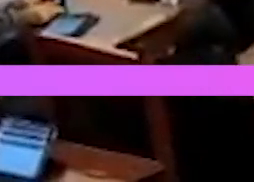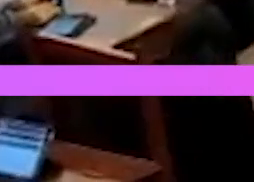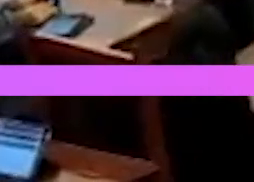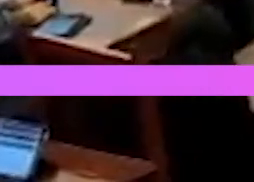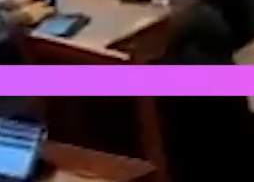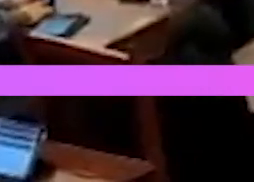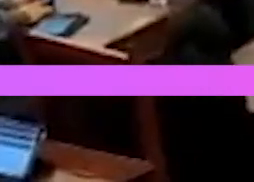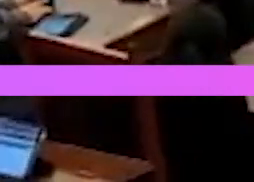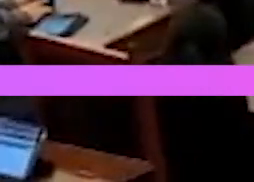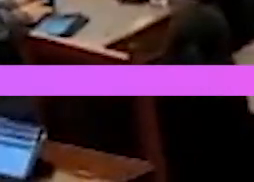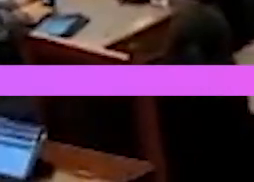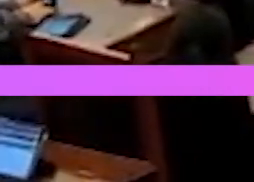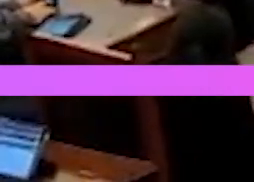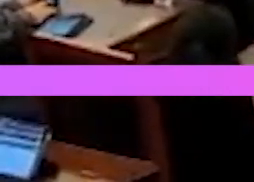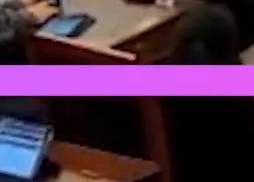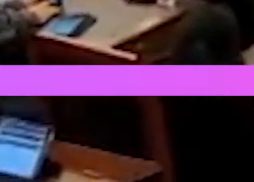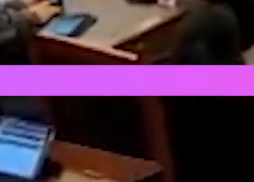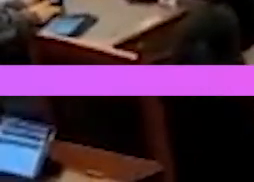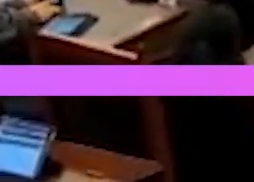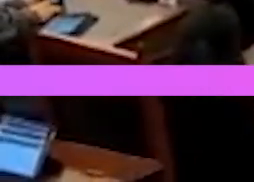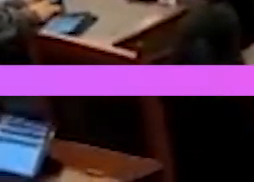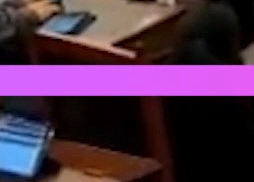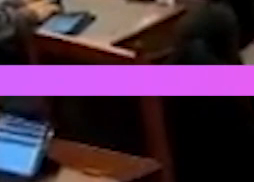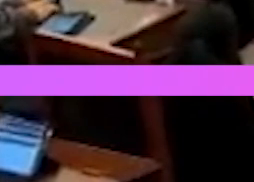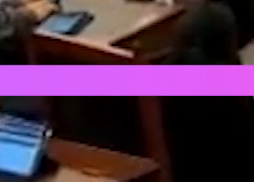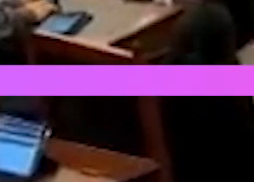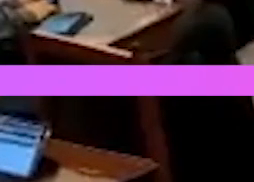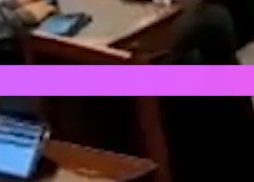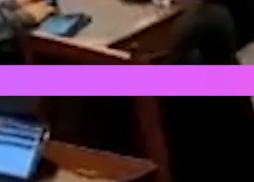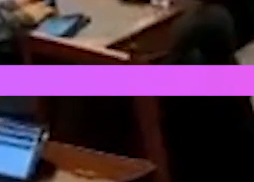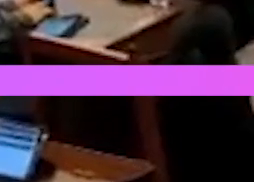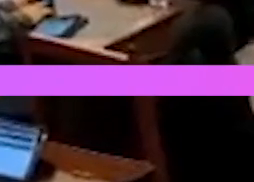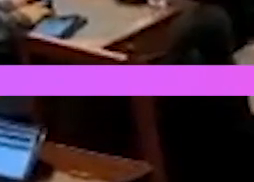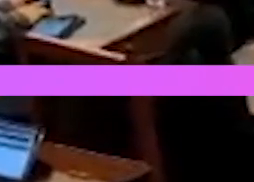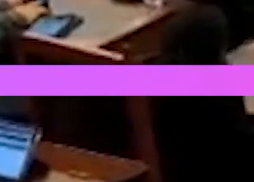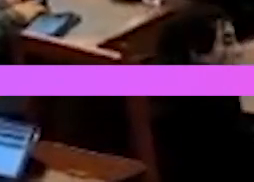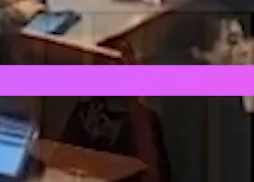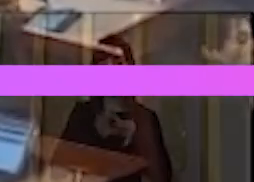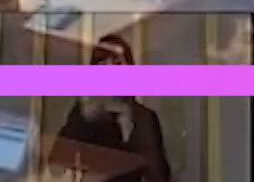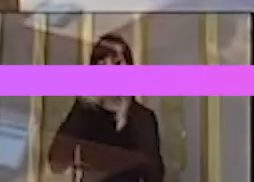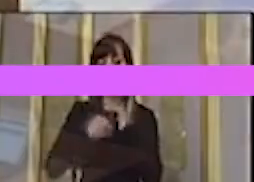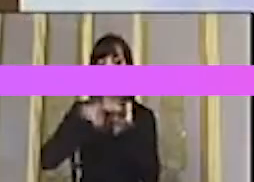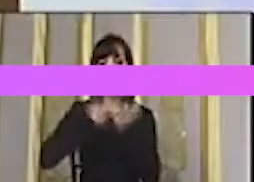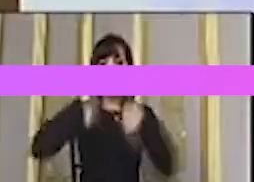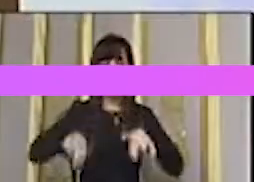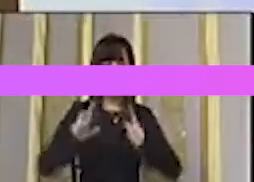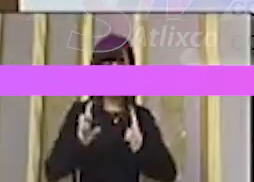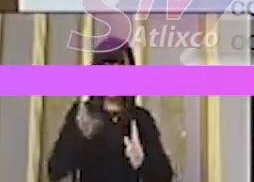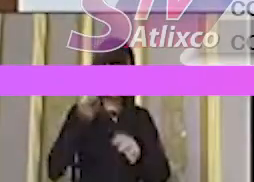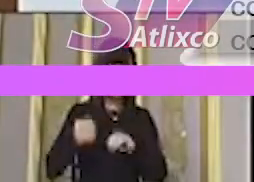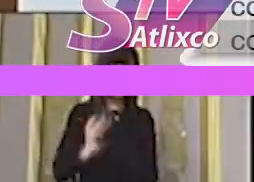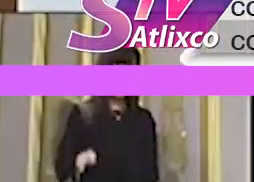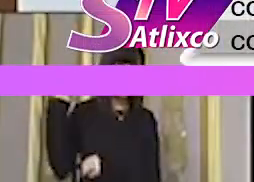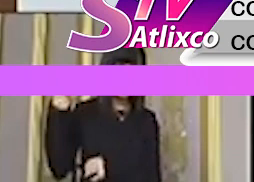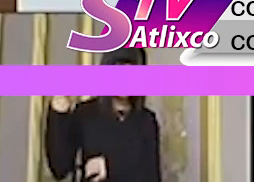a Salomón Céspedes como nuevo gobernador sustituto con 38 votos a favor y uno en contra en una sesión que se desarrolló en un amplio